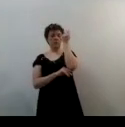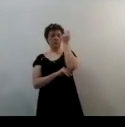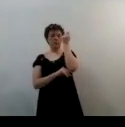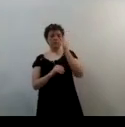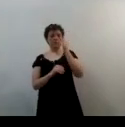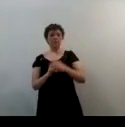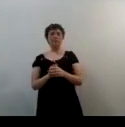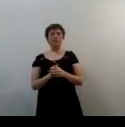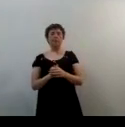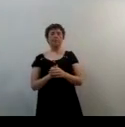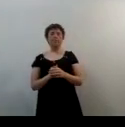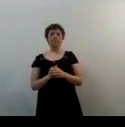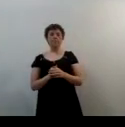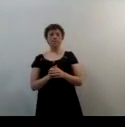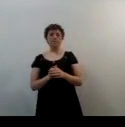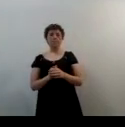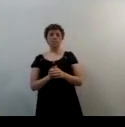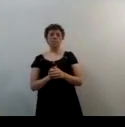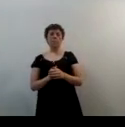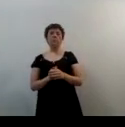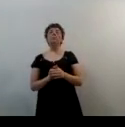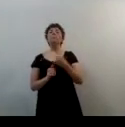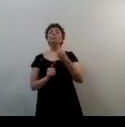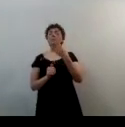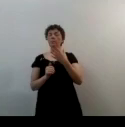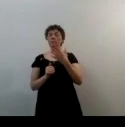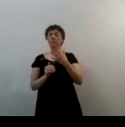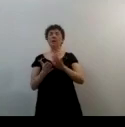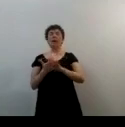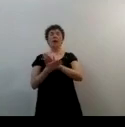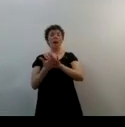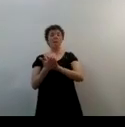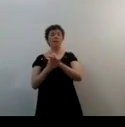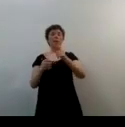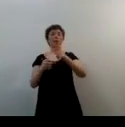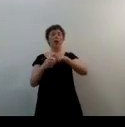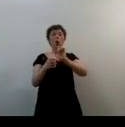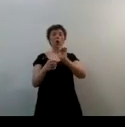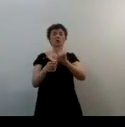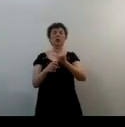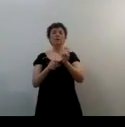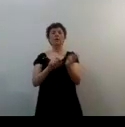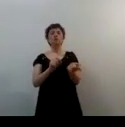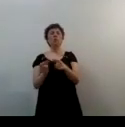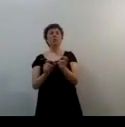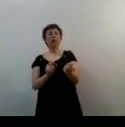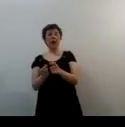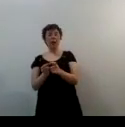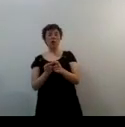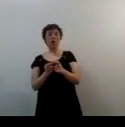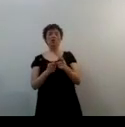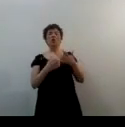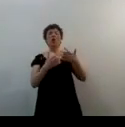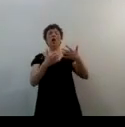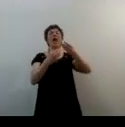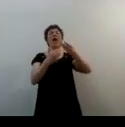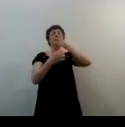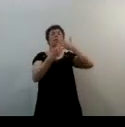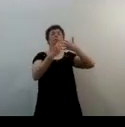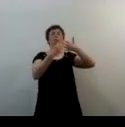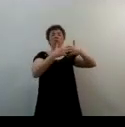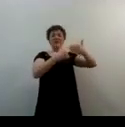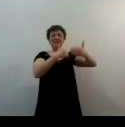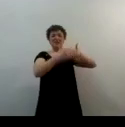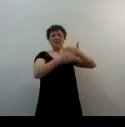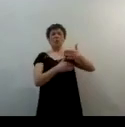hábito. Y bien, hablando de conservas, sucedáneos, o sea, alimentos procesados, hay muchísima